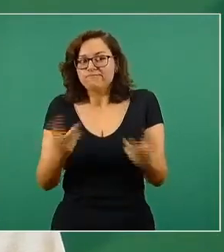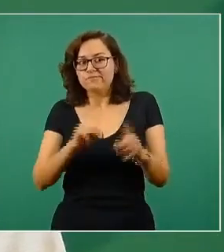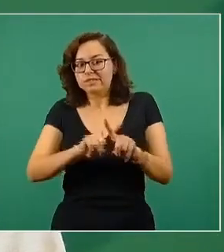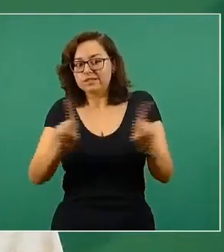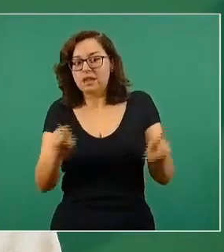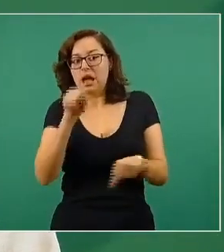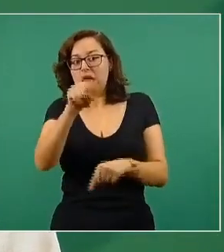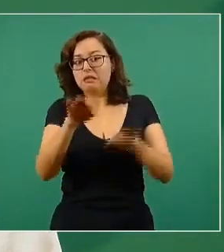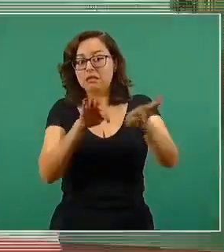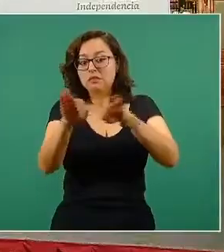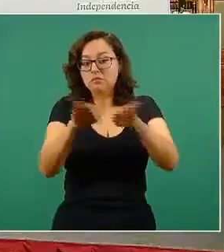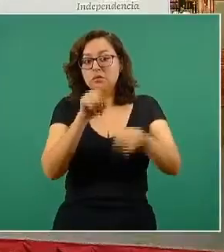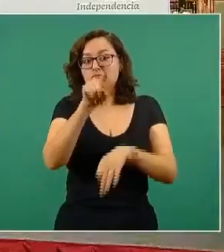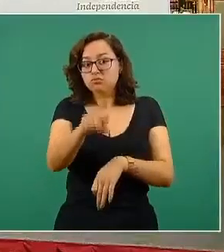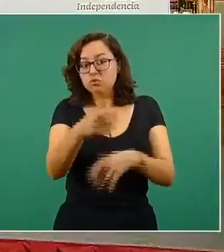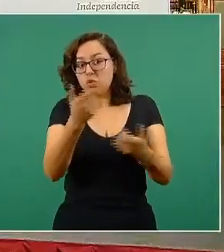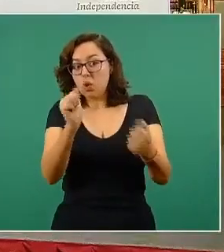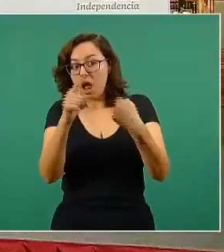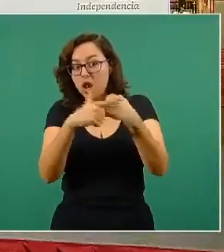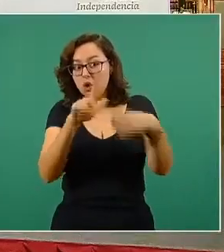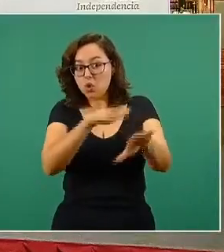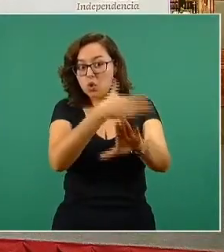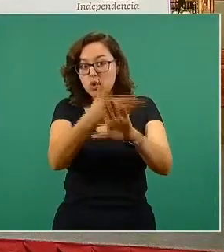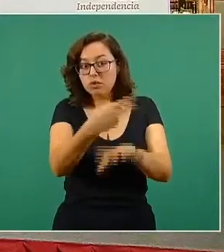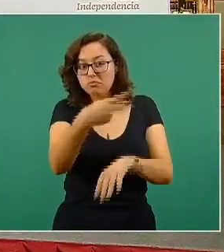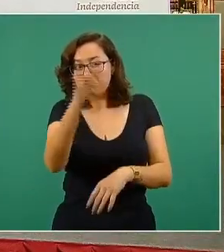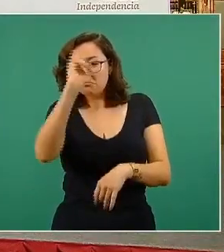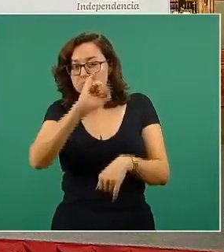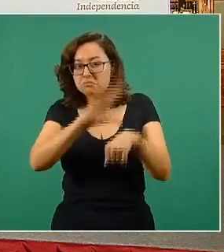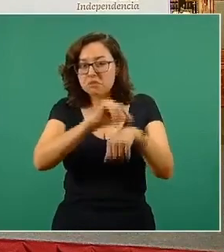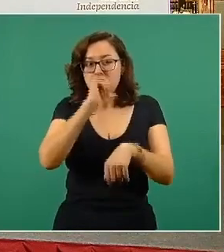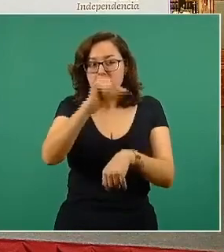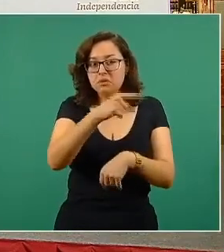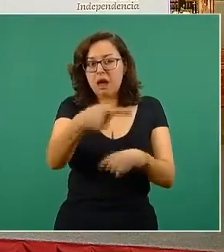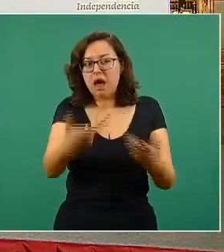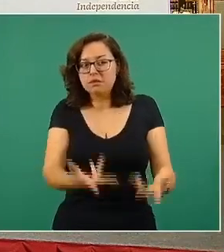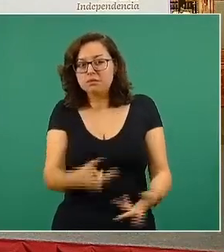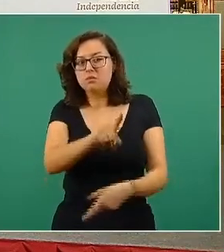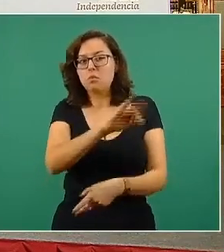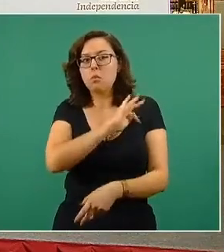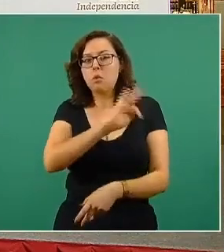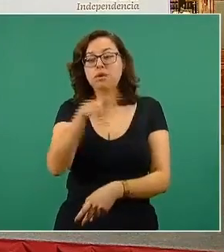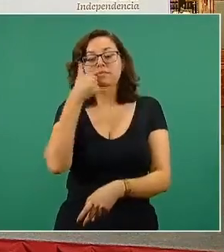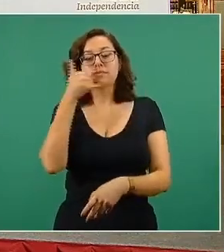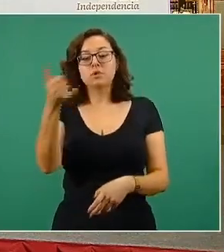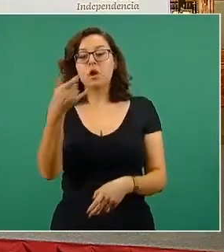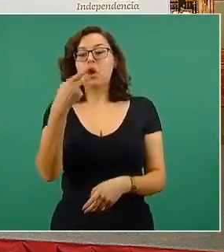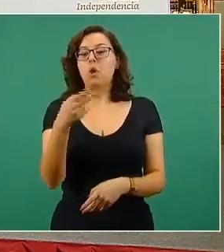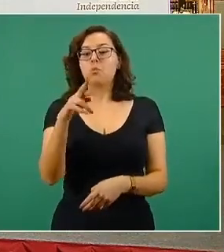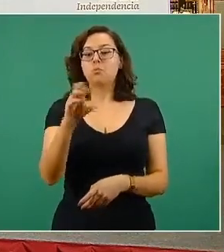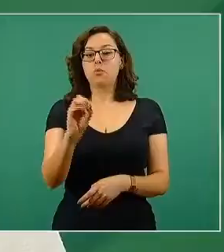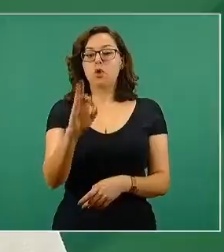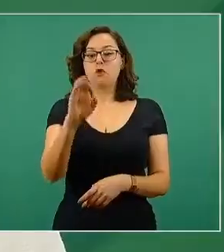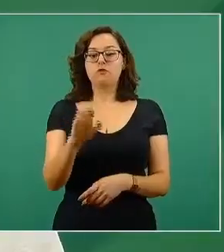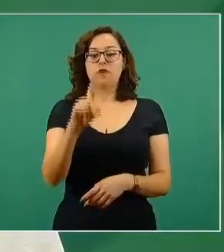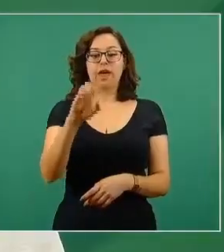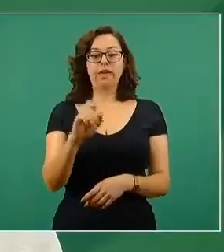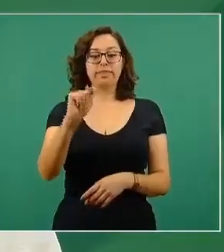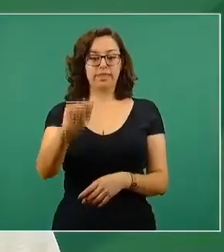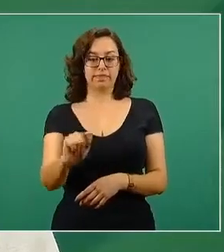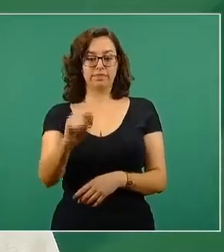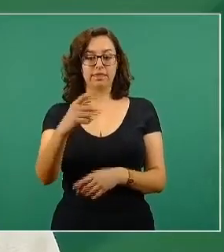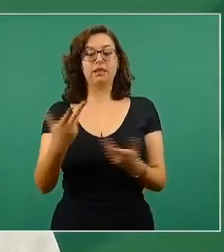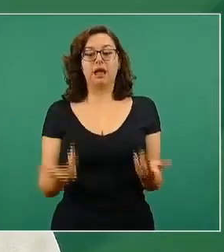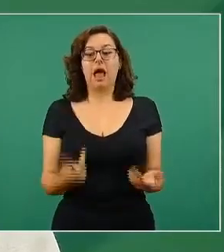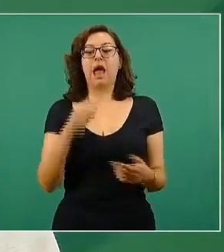Profedet, y que los números, si usted busca en internet o llama al 911,